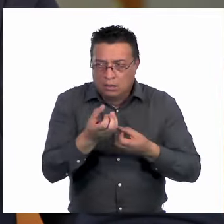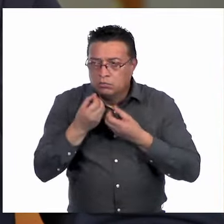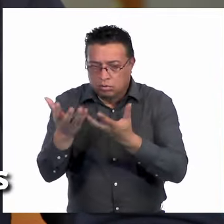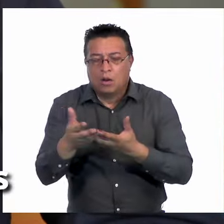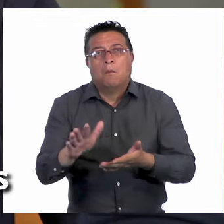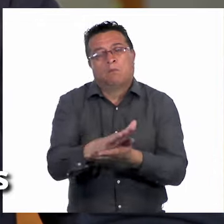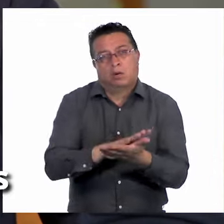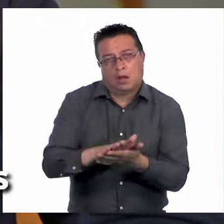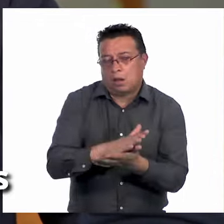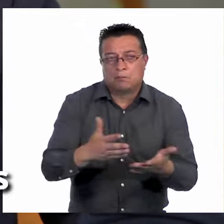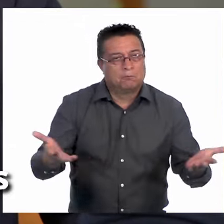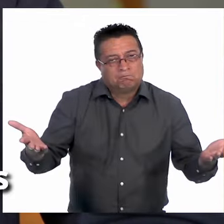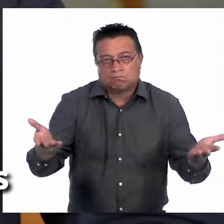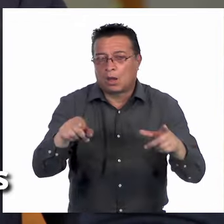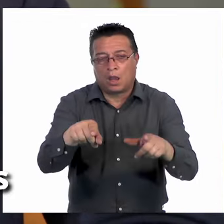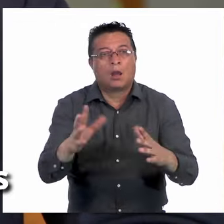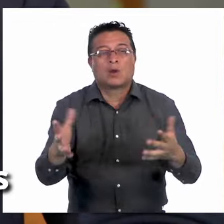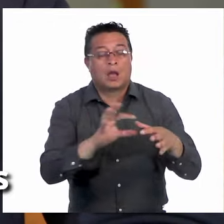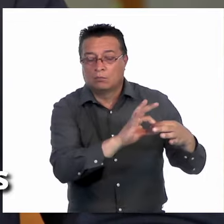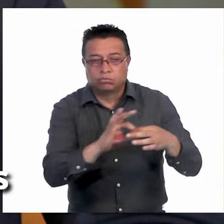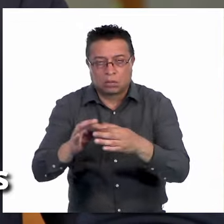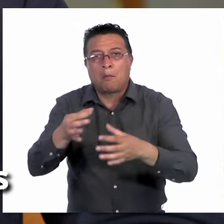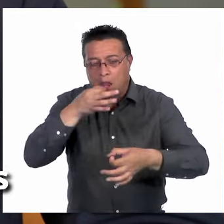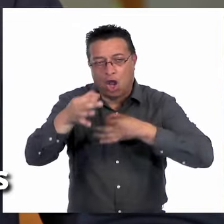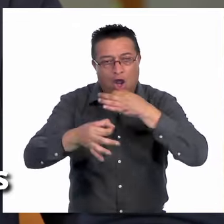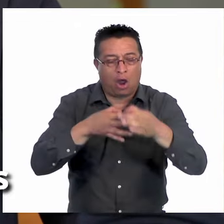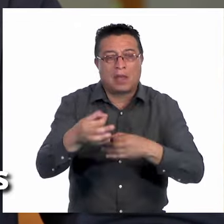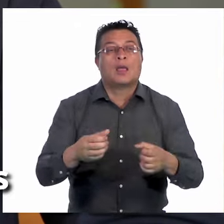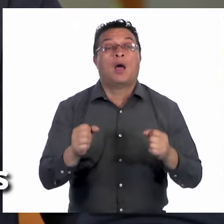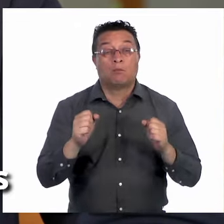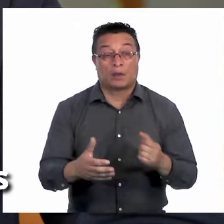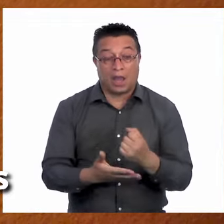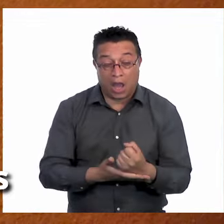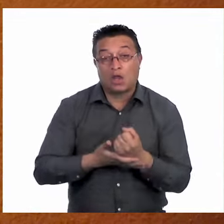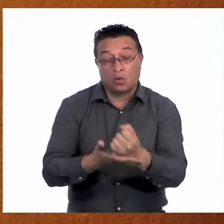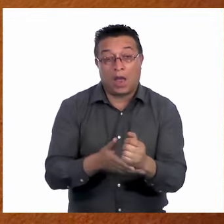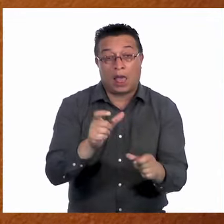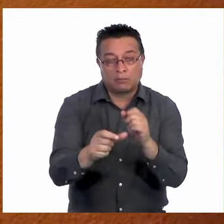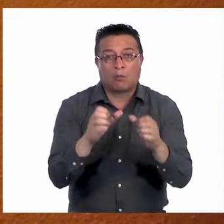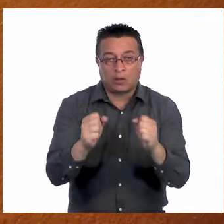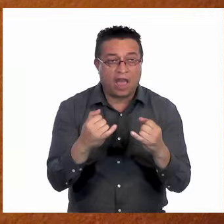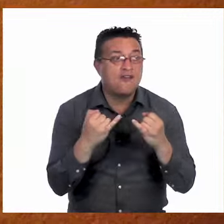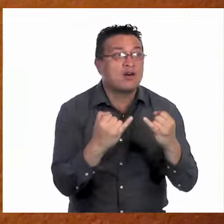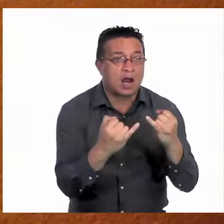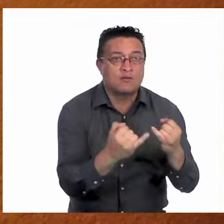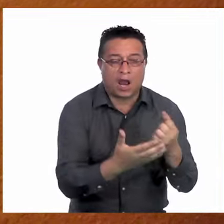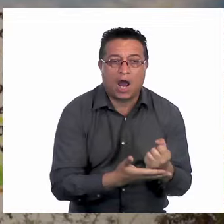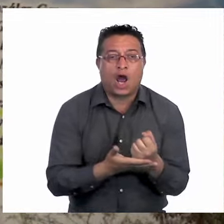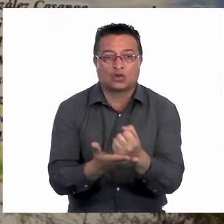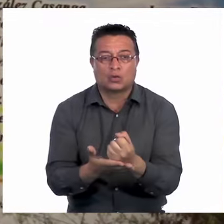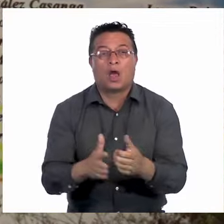Y, por ejemplo, no sé, si sucedió algo, comentarles, porque puede ayudar a la persona y puede hasta informar a la